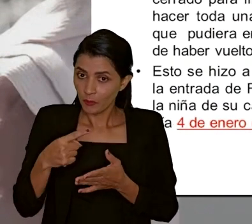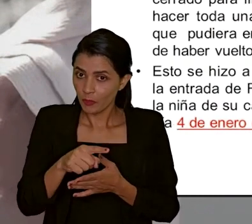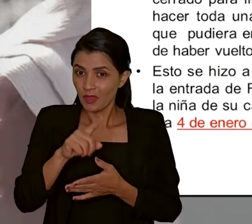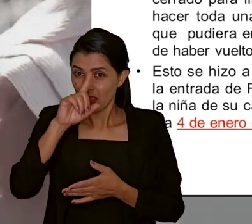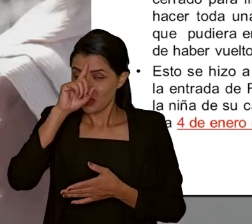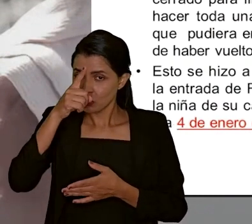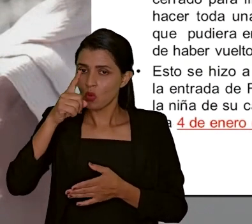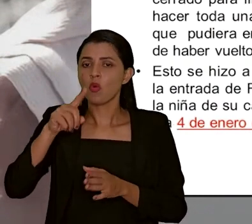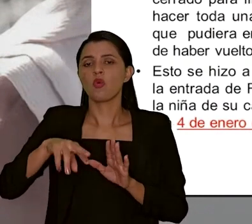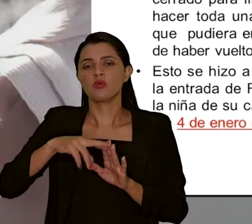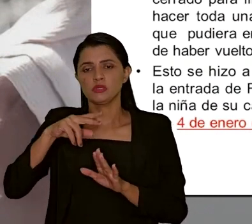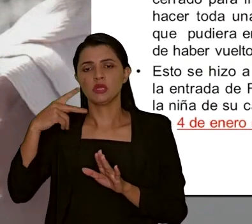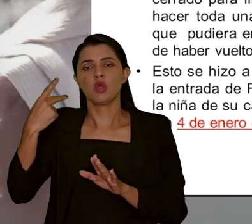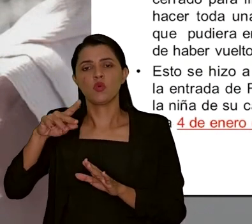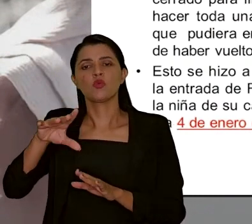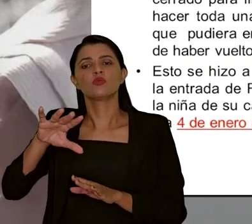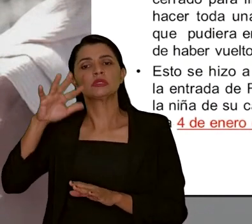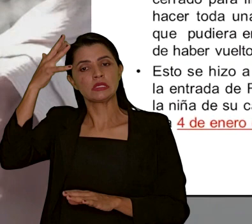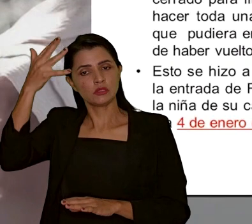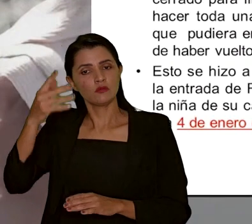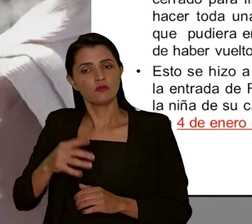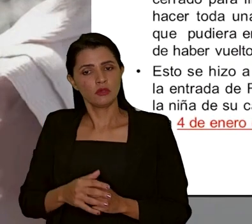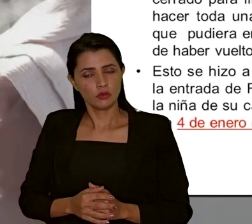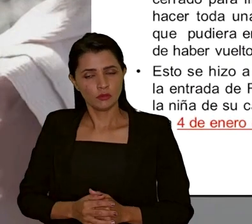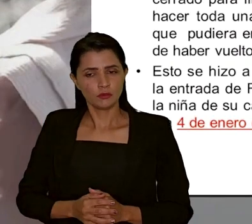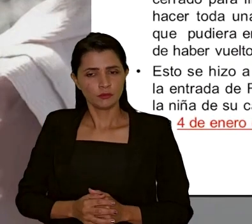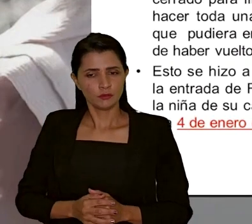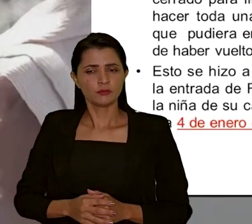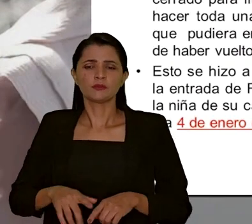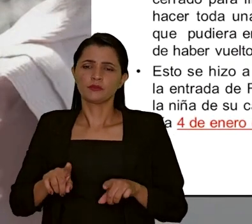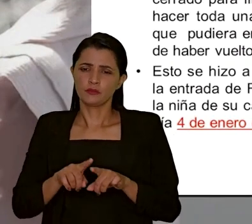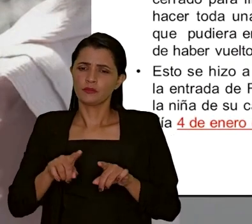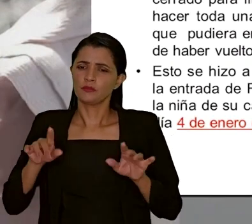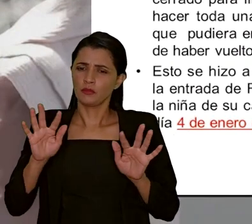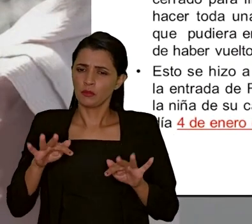en plena pandemia. Esta se hizo a través, o sea,